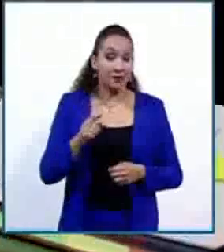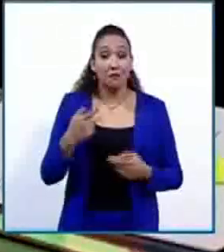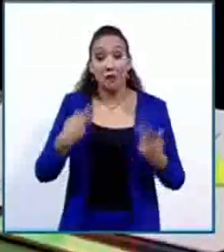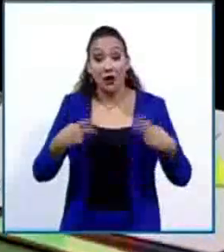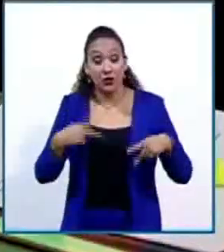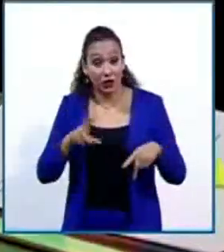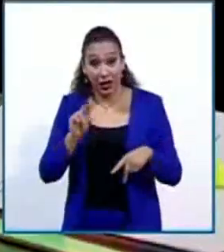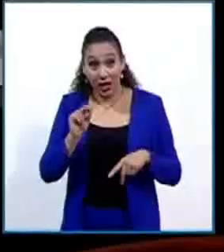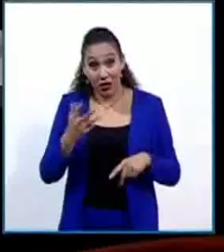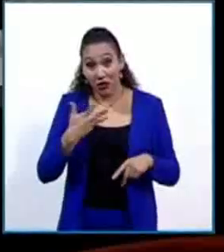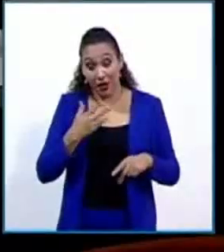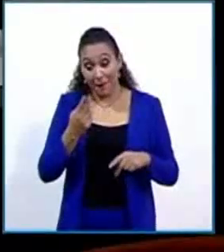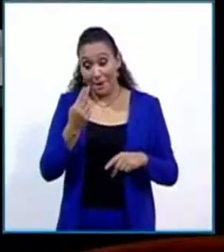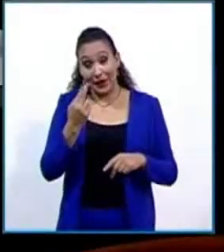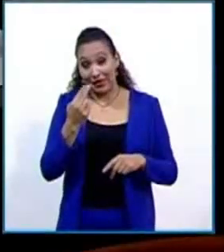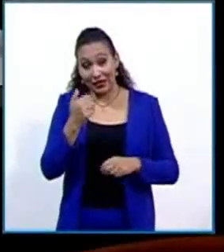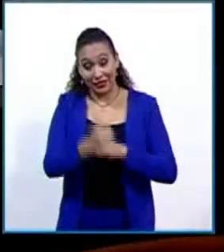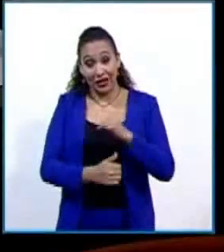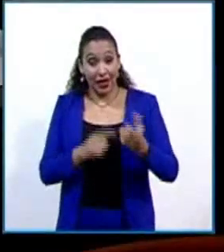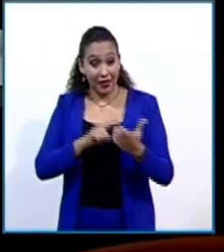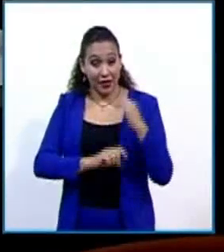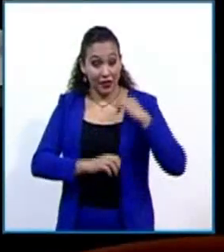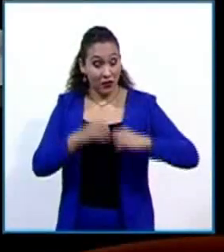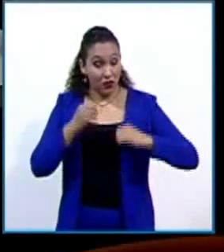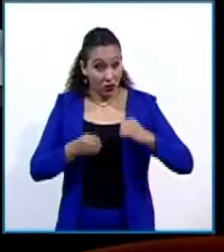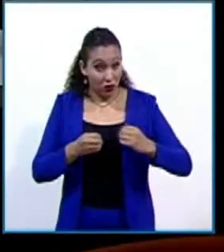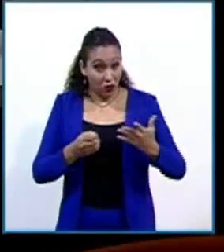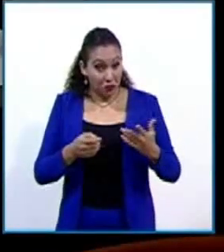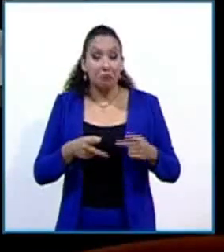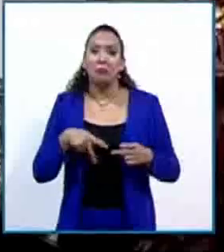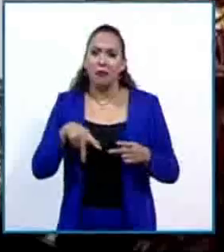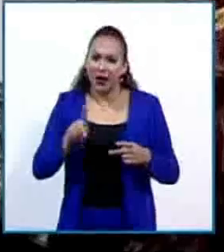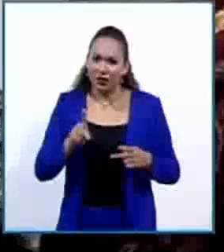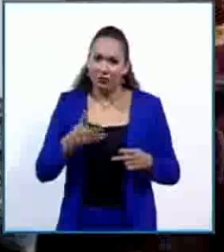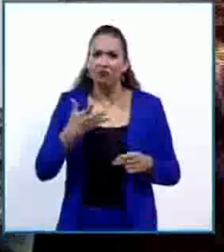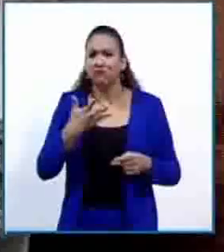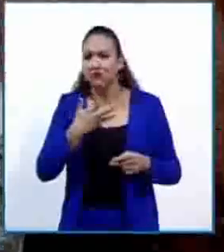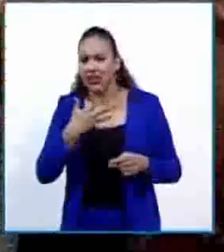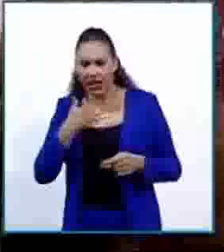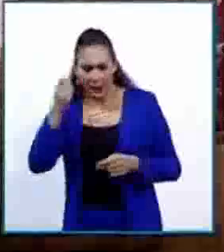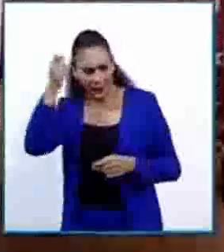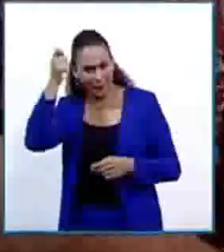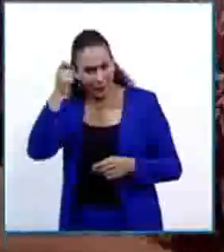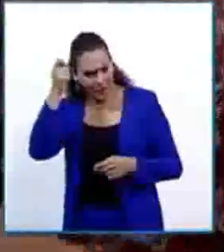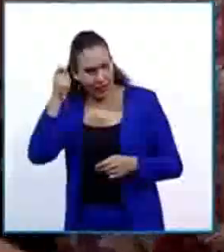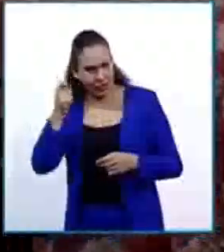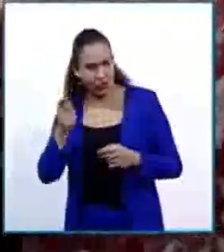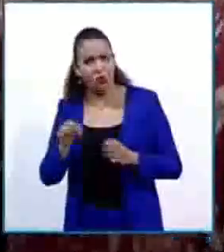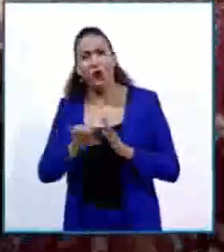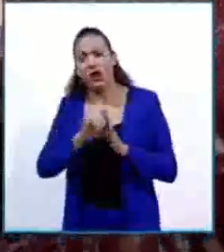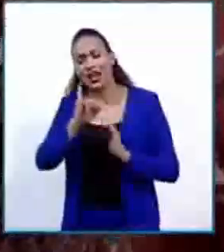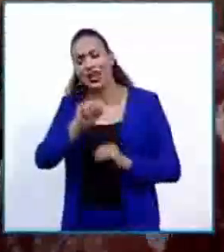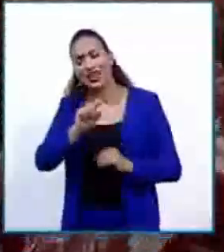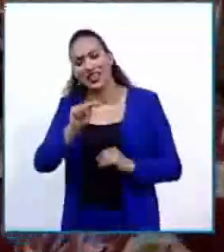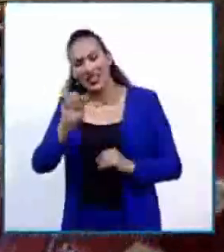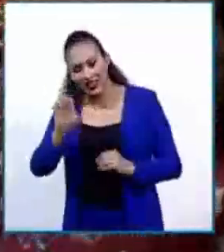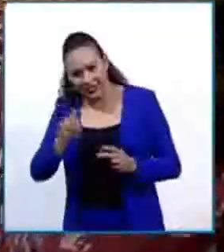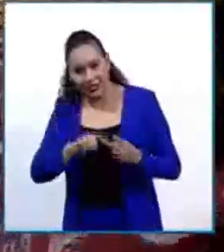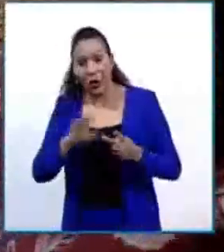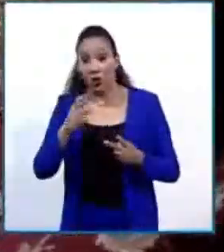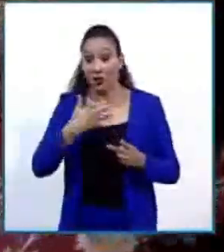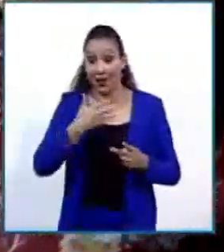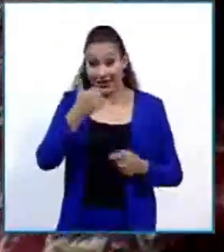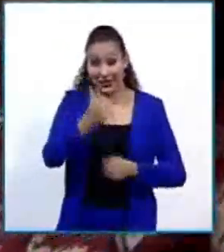los 25 años de servicio en el Poder Judicial, pero que cuenten con alguna de las pensiones otorgadas por el ISSSTE y tengan 6